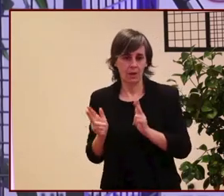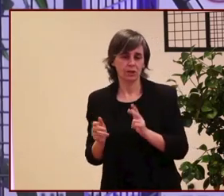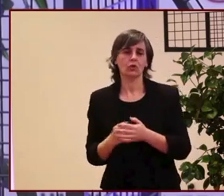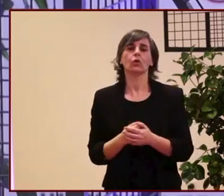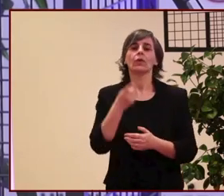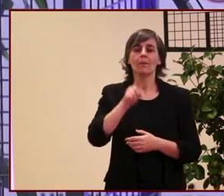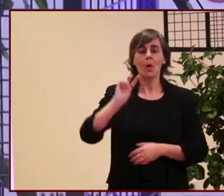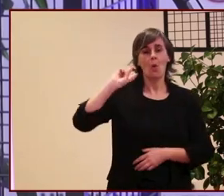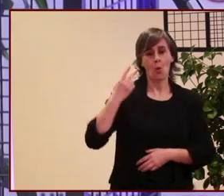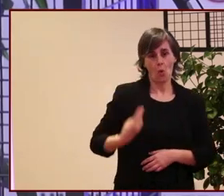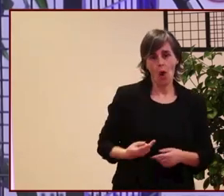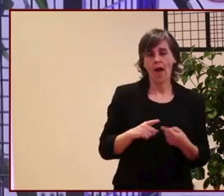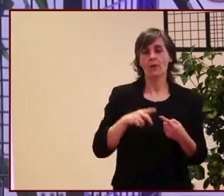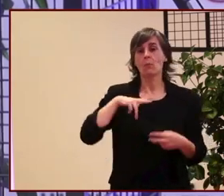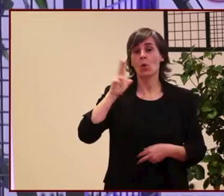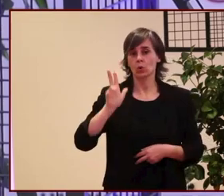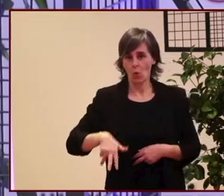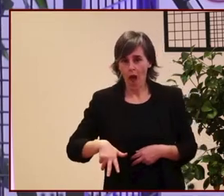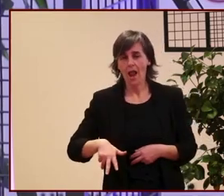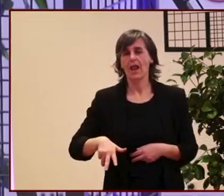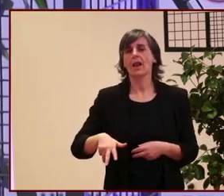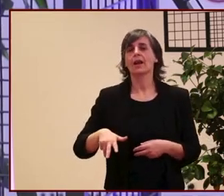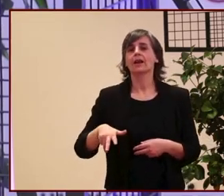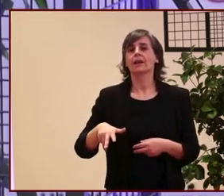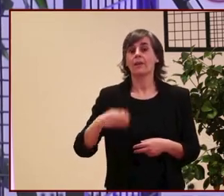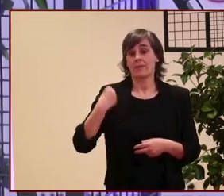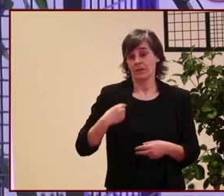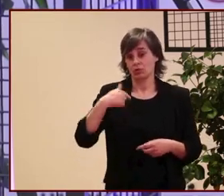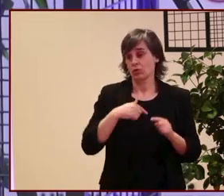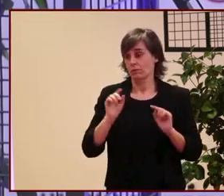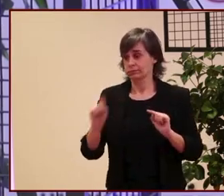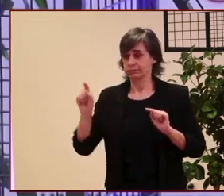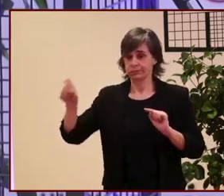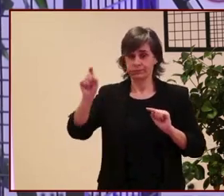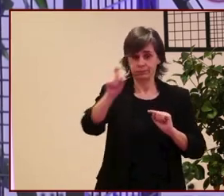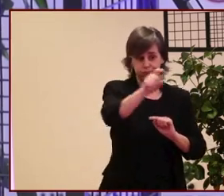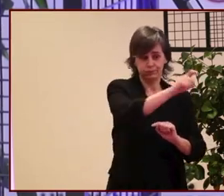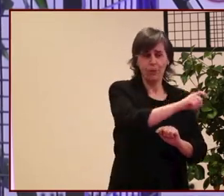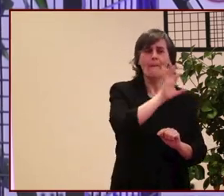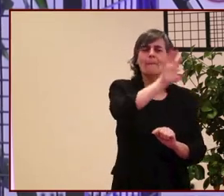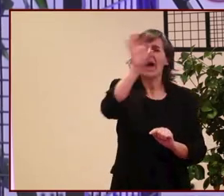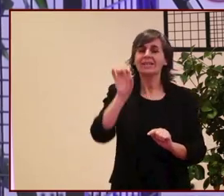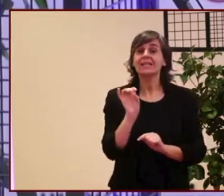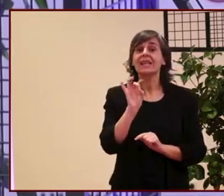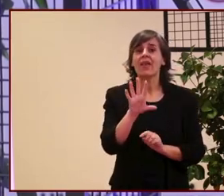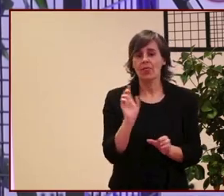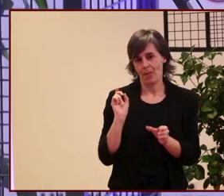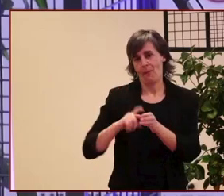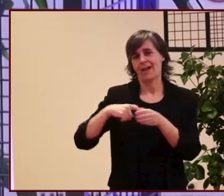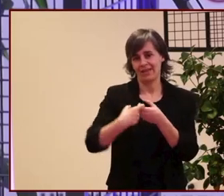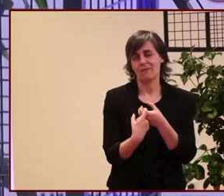una etapa en portugal y en ese transitar han participado 15 nacionalidades distintas en esta